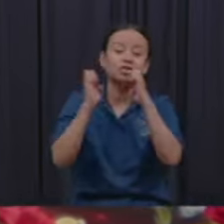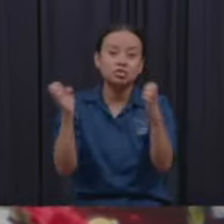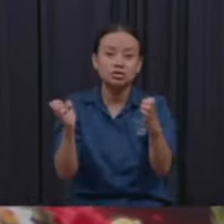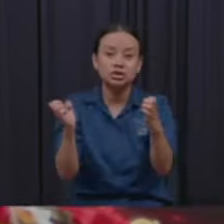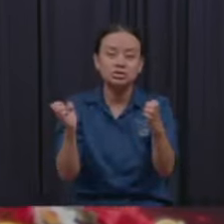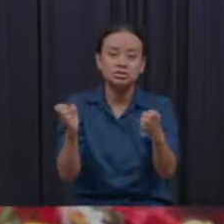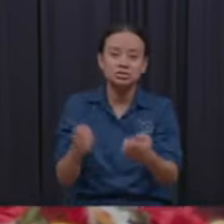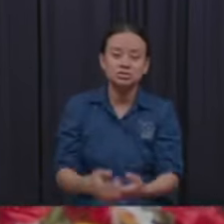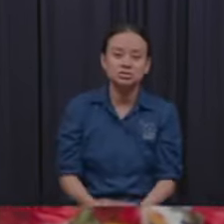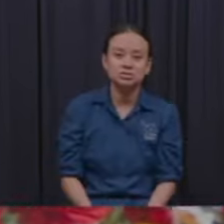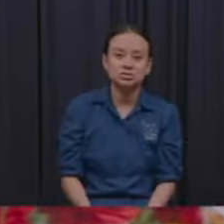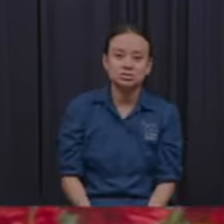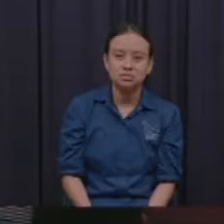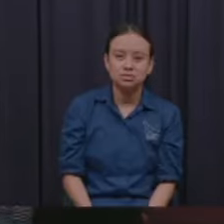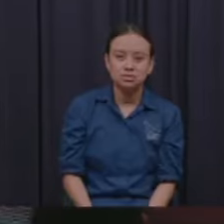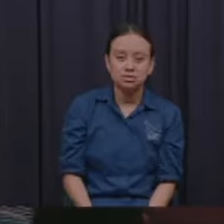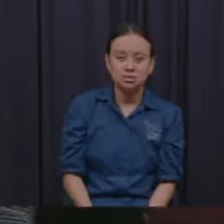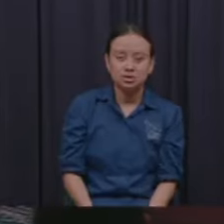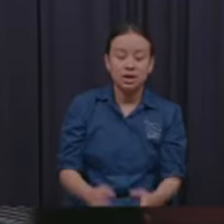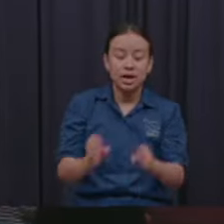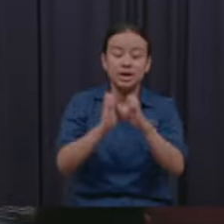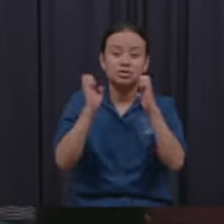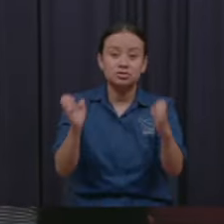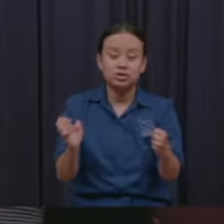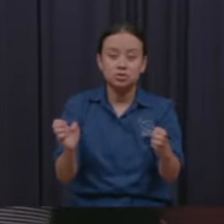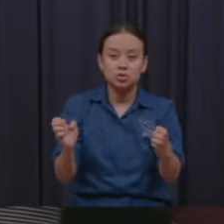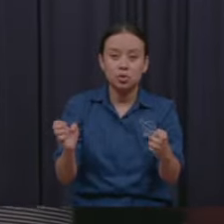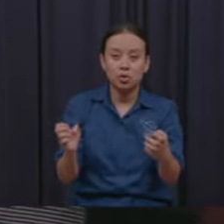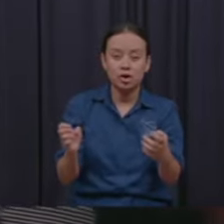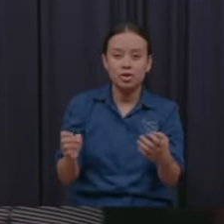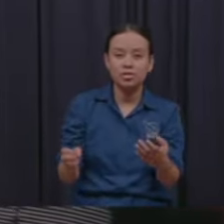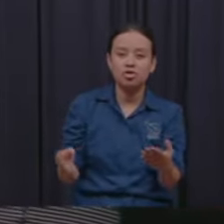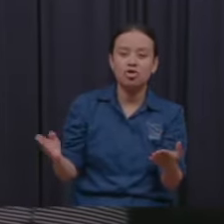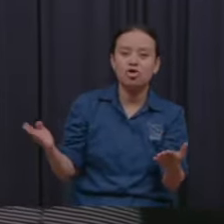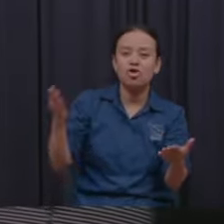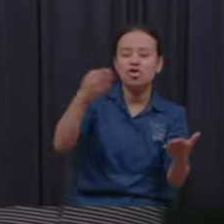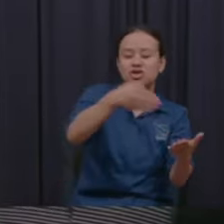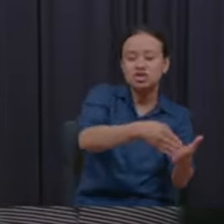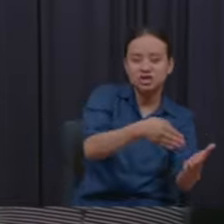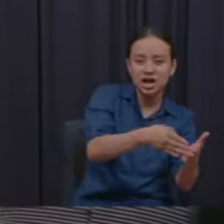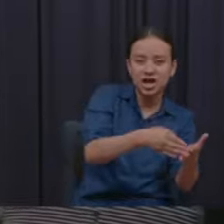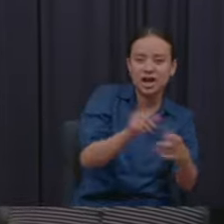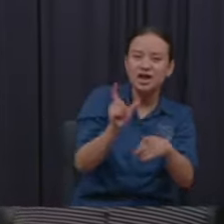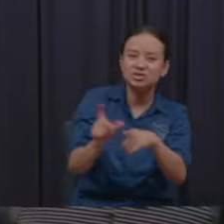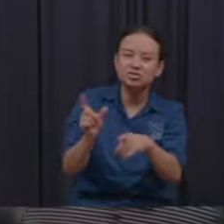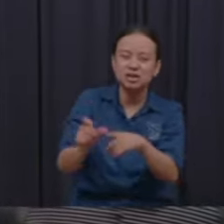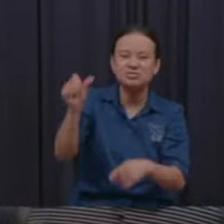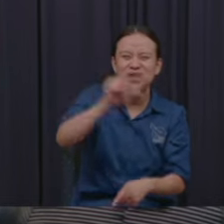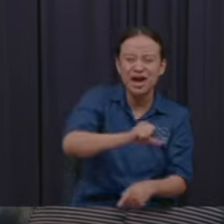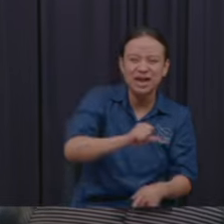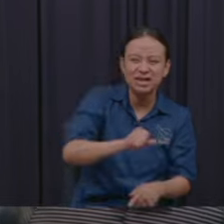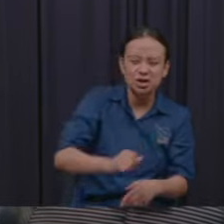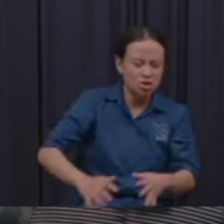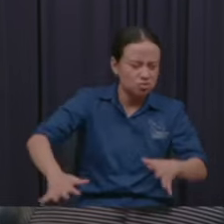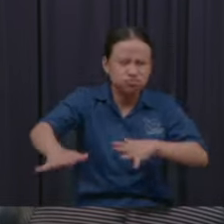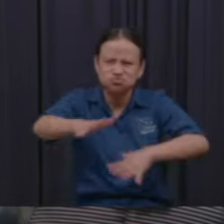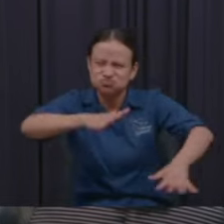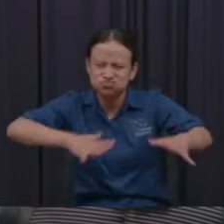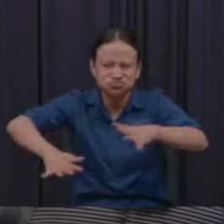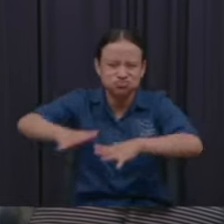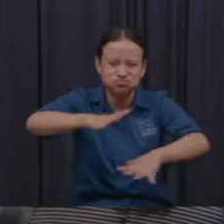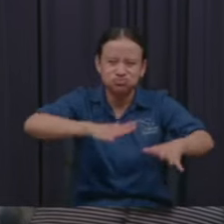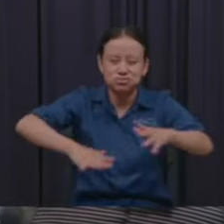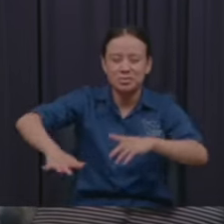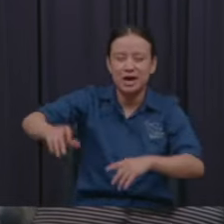Lo que la gente hace cuando la plaga llega, entiéndase, la perturbación del ambiente, la comunión en la